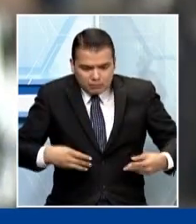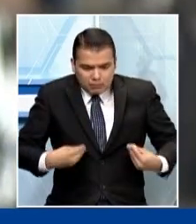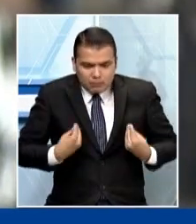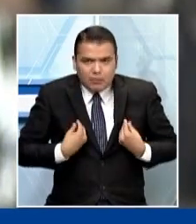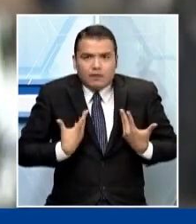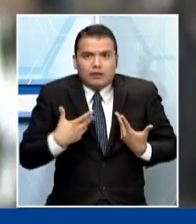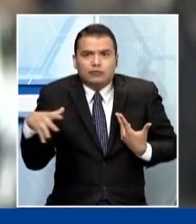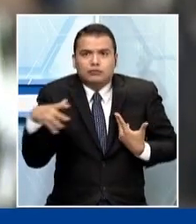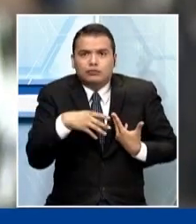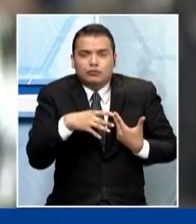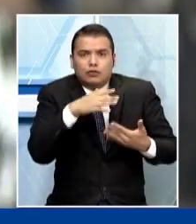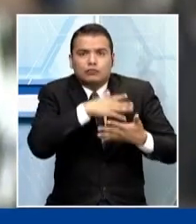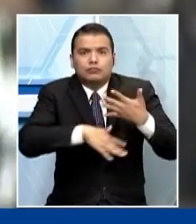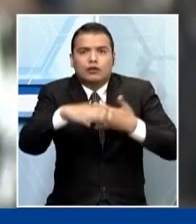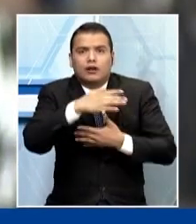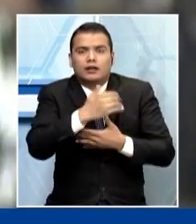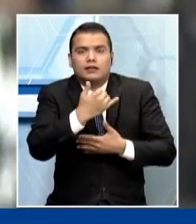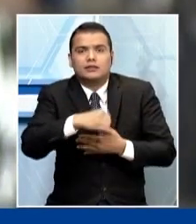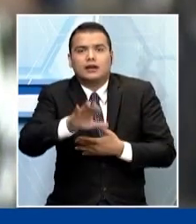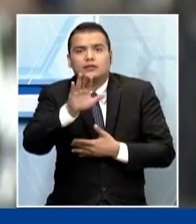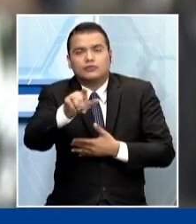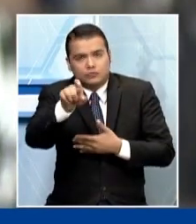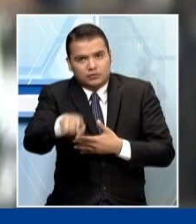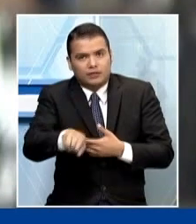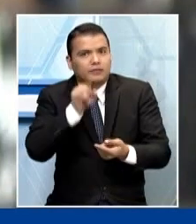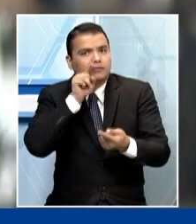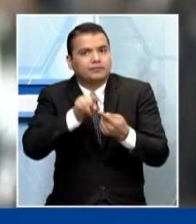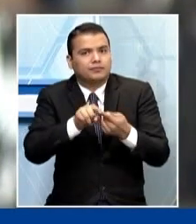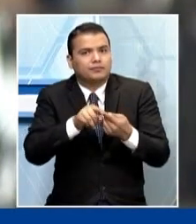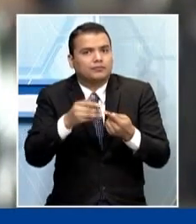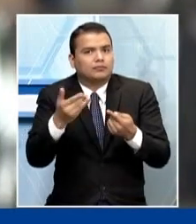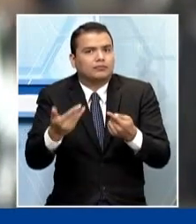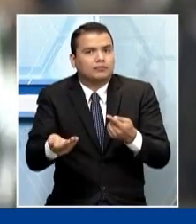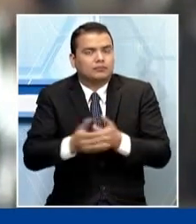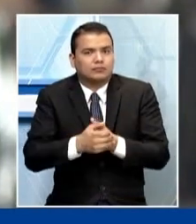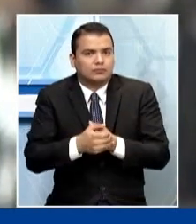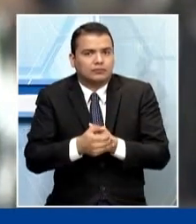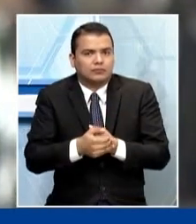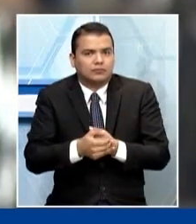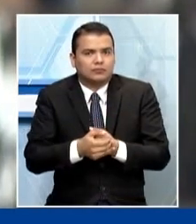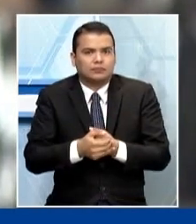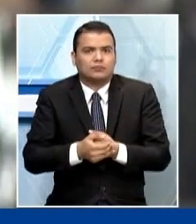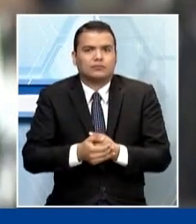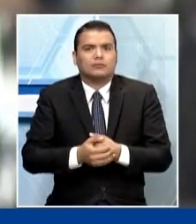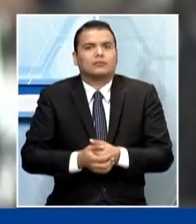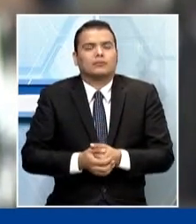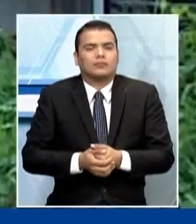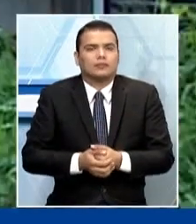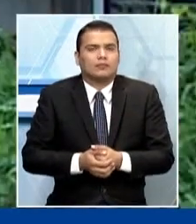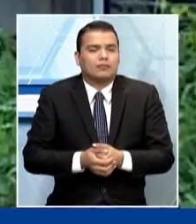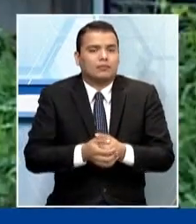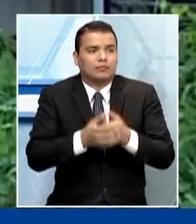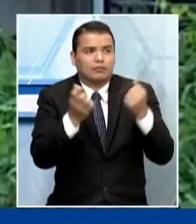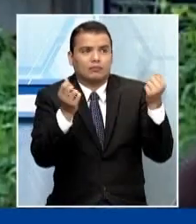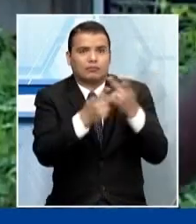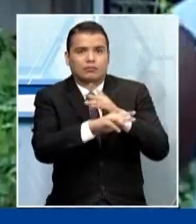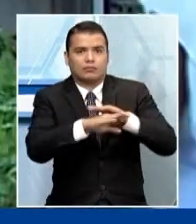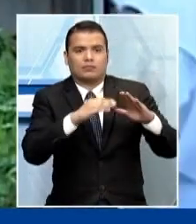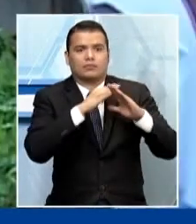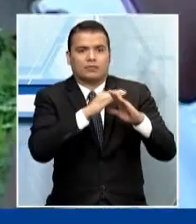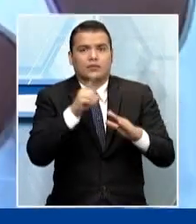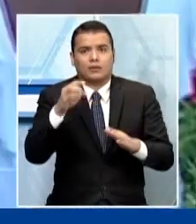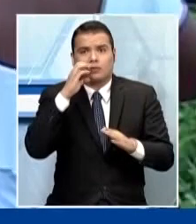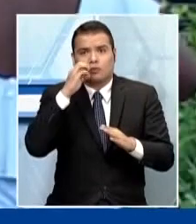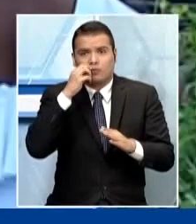tiene más sentido construir paz y caminos diferentes para los jóvenes que hacer repetición del tema de la violencia. Leonard creció en un